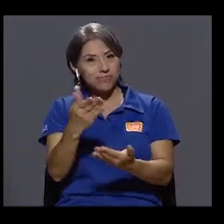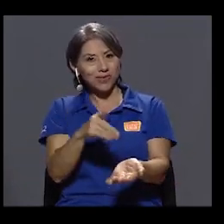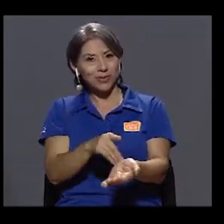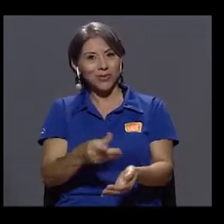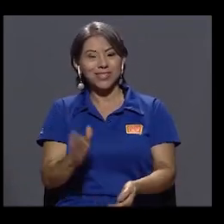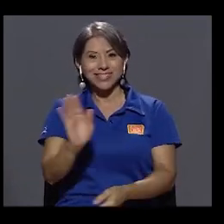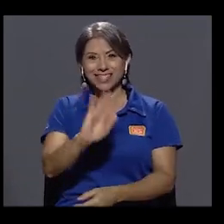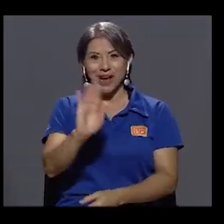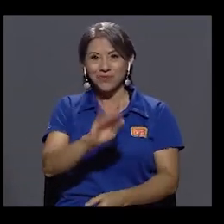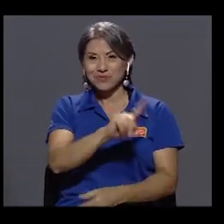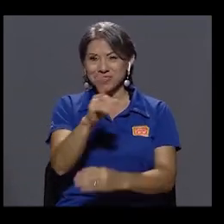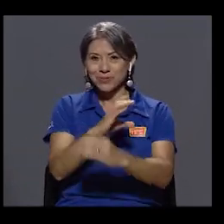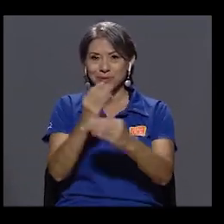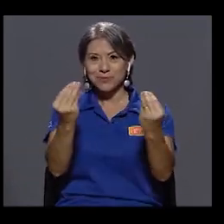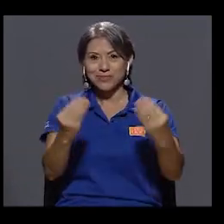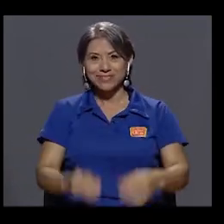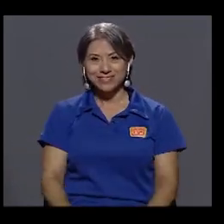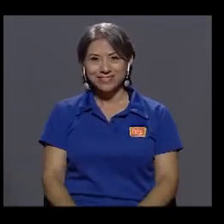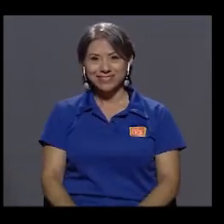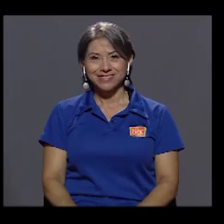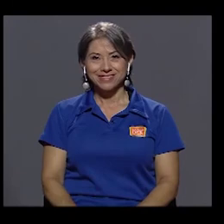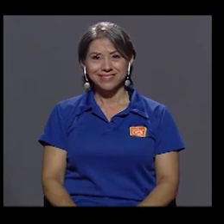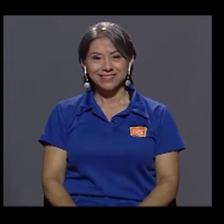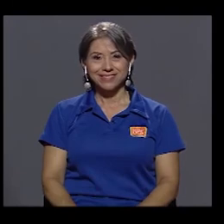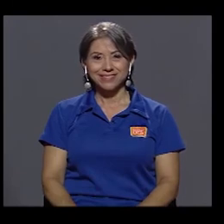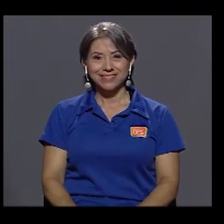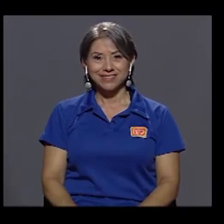doctor chao que se cuide mucho